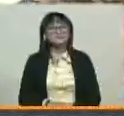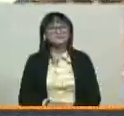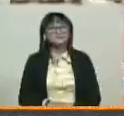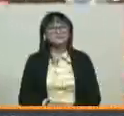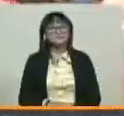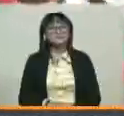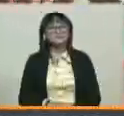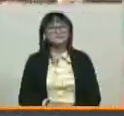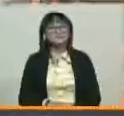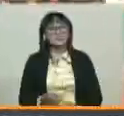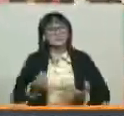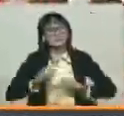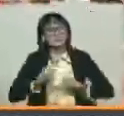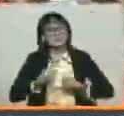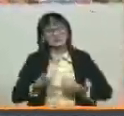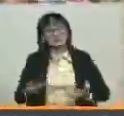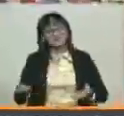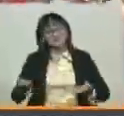Deme su vida.